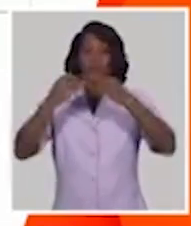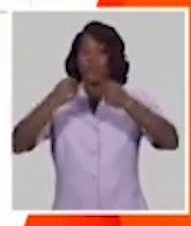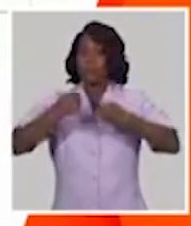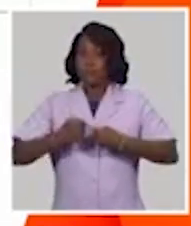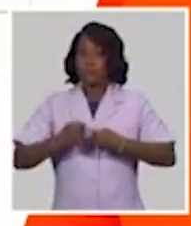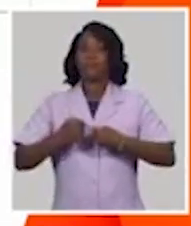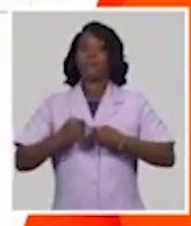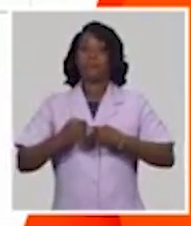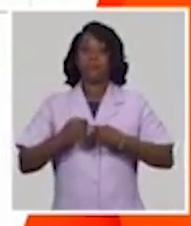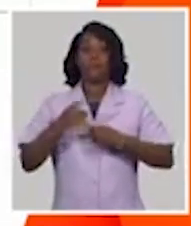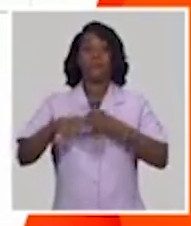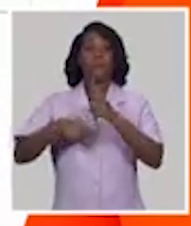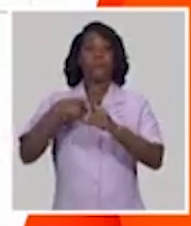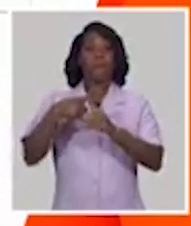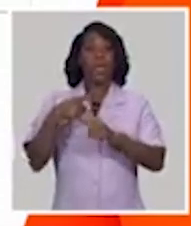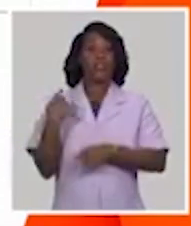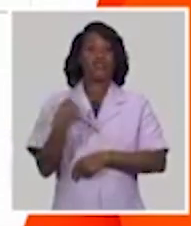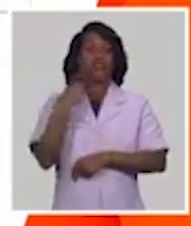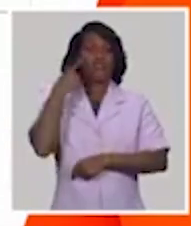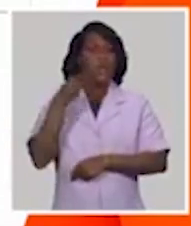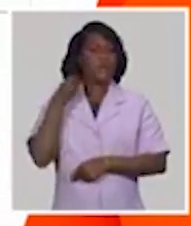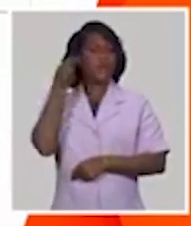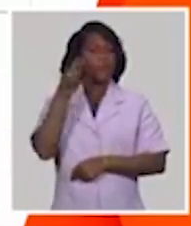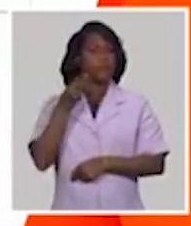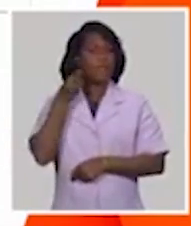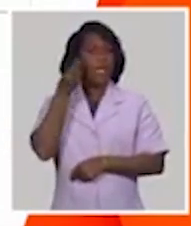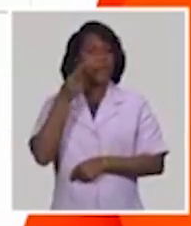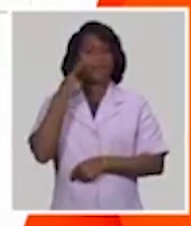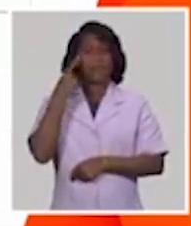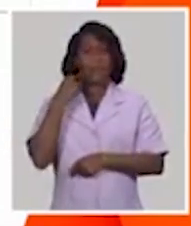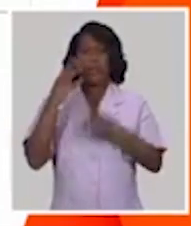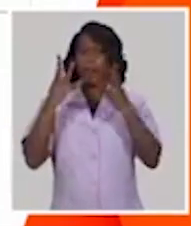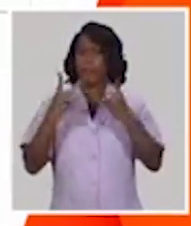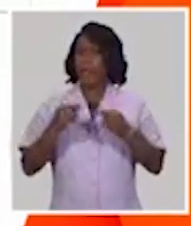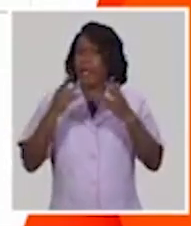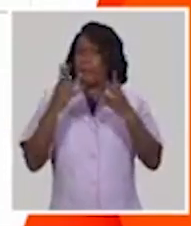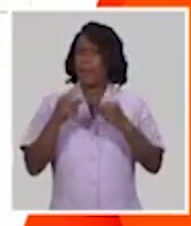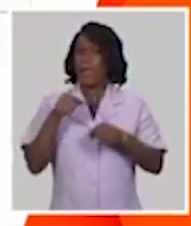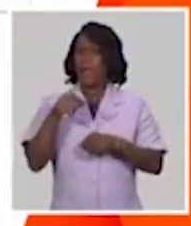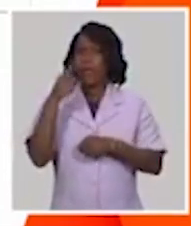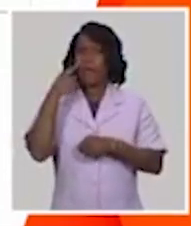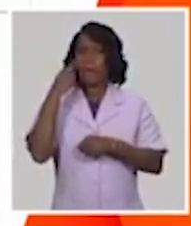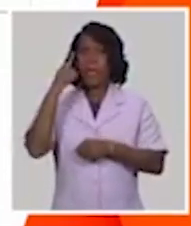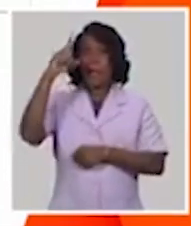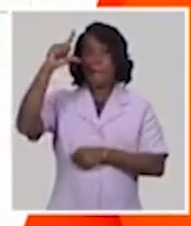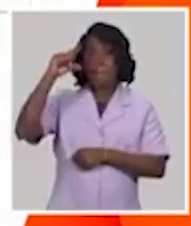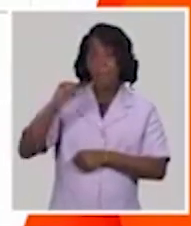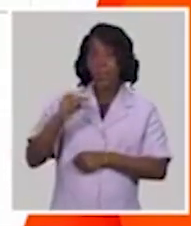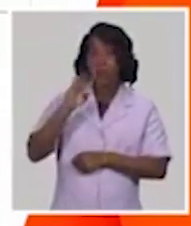que se analizó en el día de hoy, y ahí lo vemos en los números, apunta una disminución de